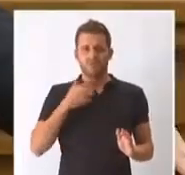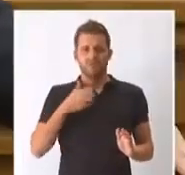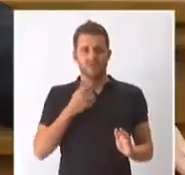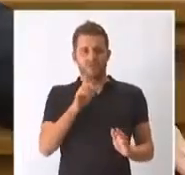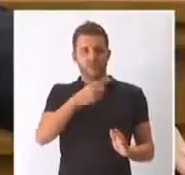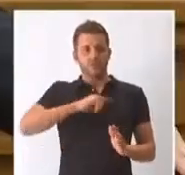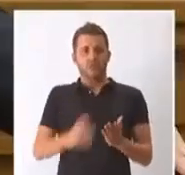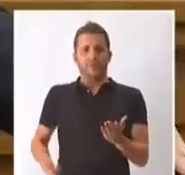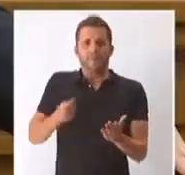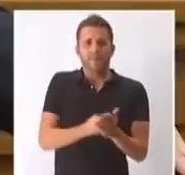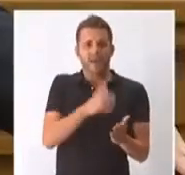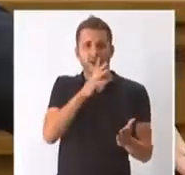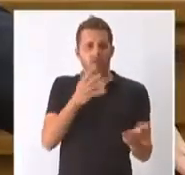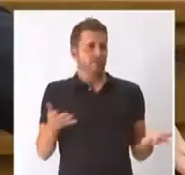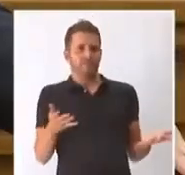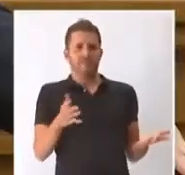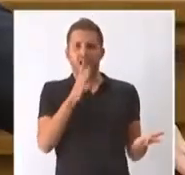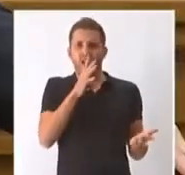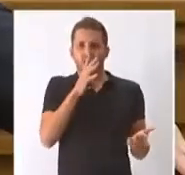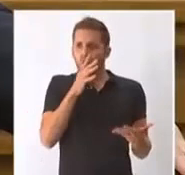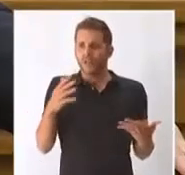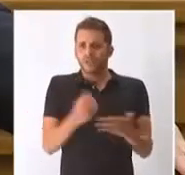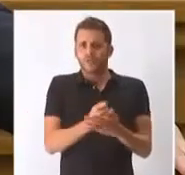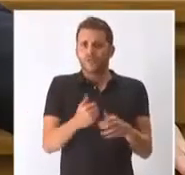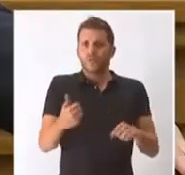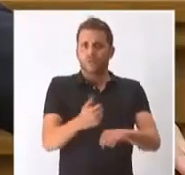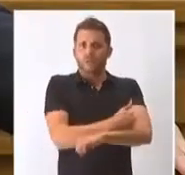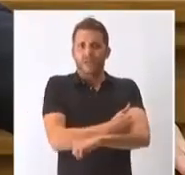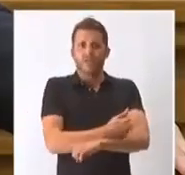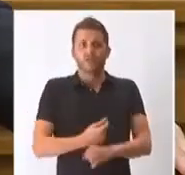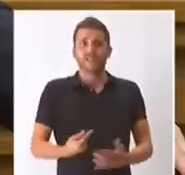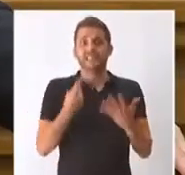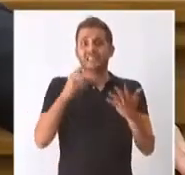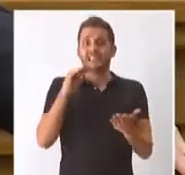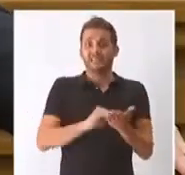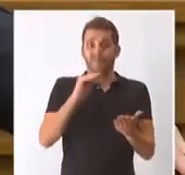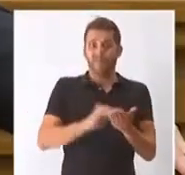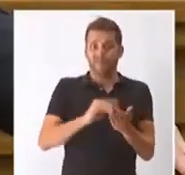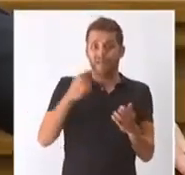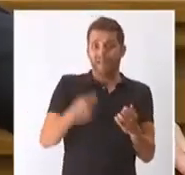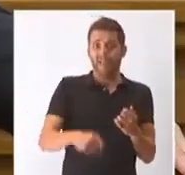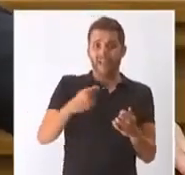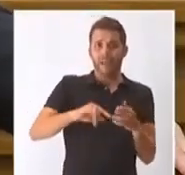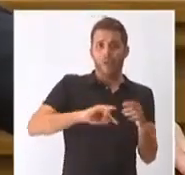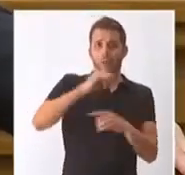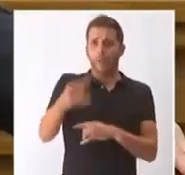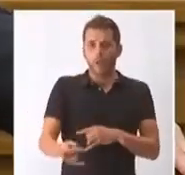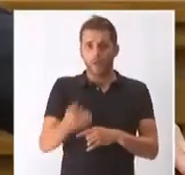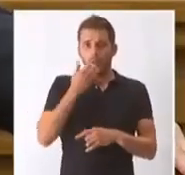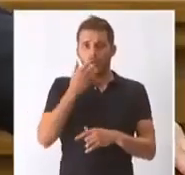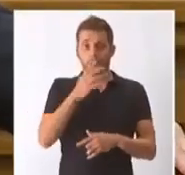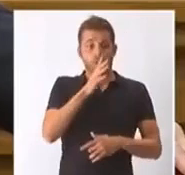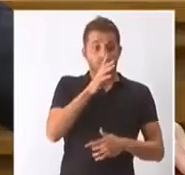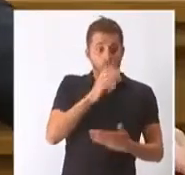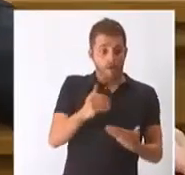van a pagar el agua si hasta el agua lo paga un ciudadano de castilla-la mancha 6 veces más caro el mismo que se va si en vez de irse lo coge para su casa